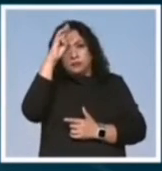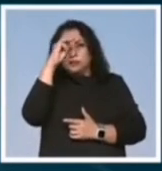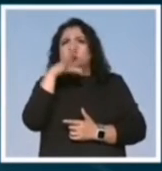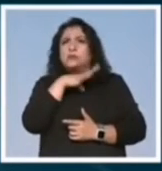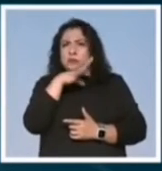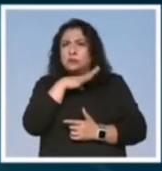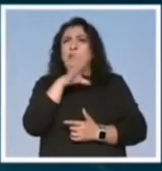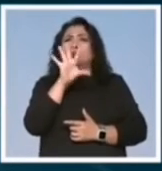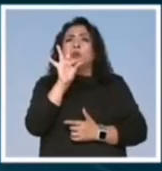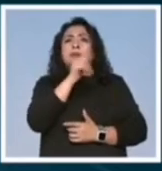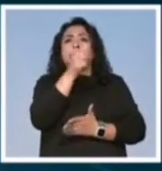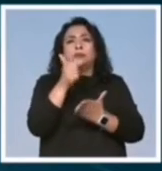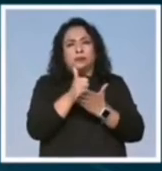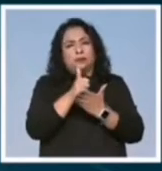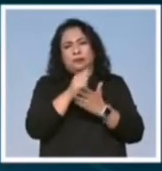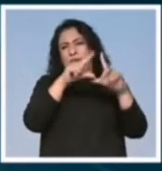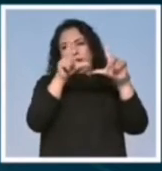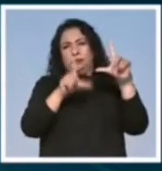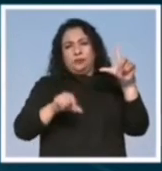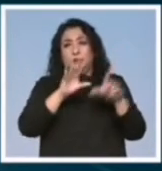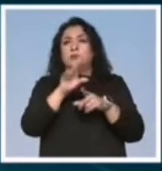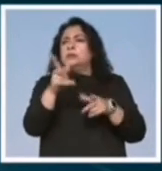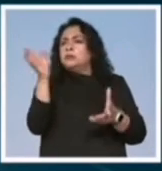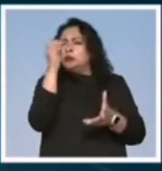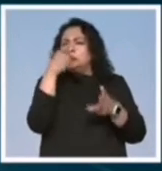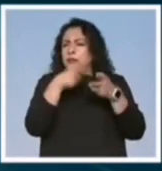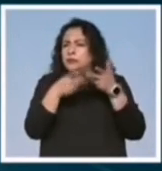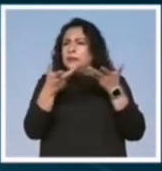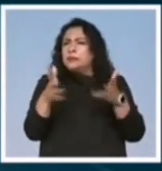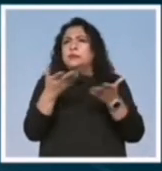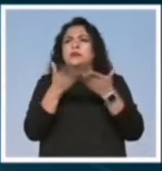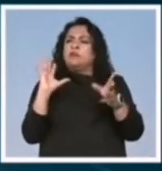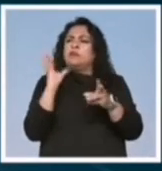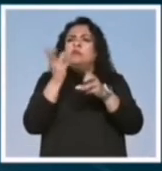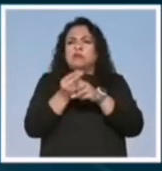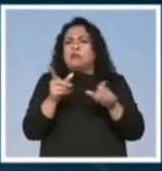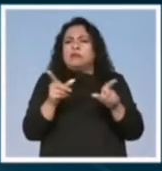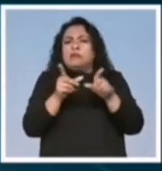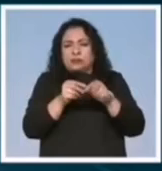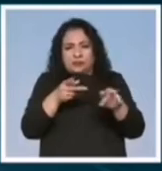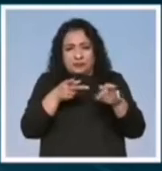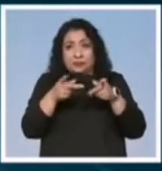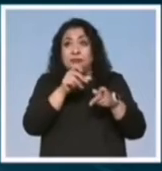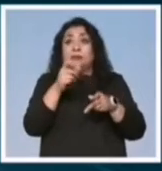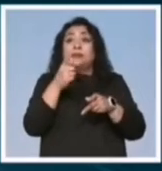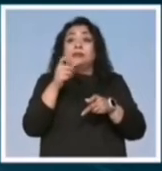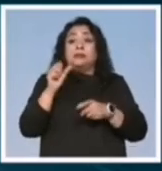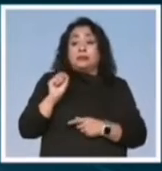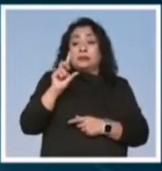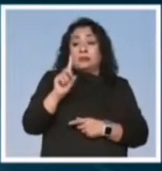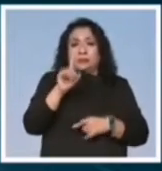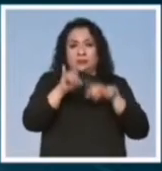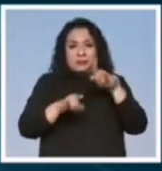estar realizando en 40 ciudades de todo el país. ¿Qué les parece si comenzamos con este breve resumen que les hemos preparado del primer fin de